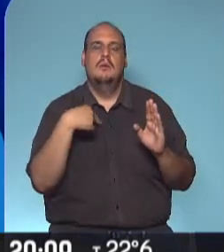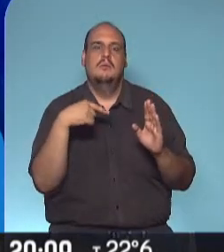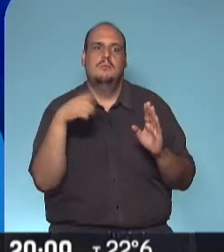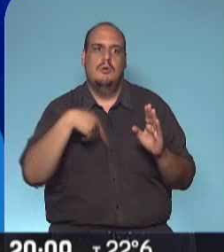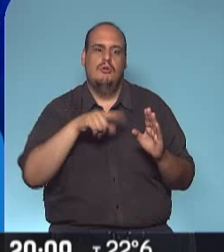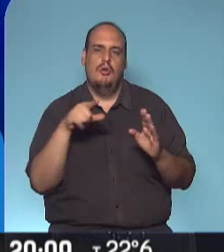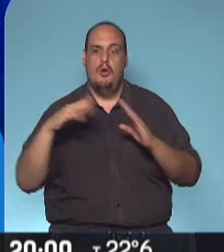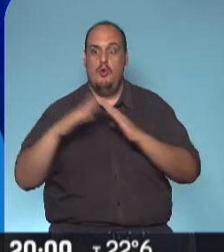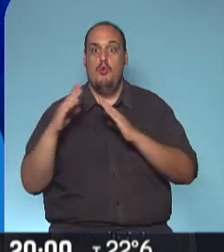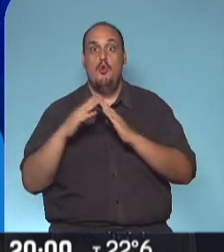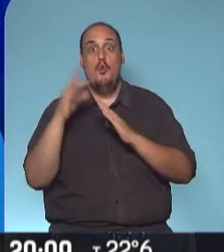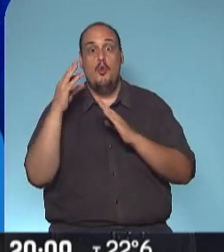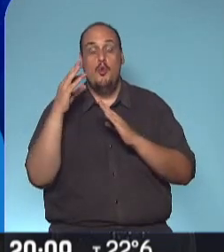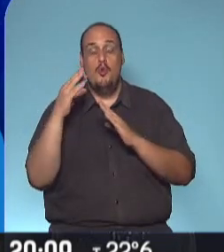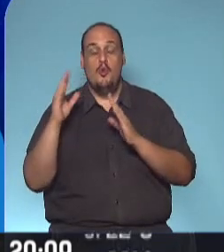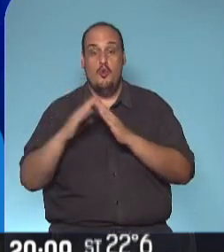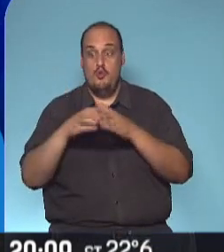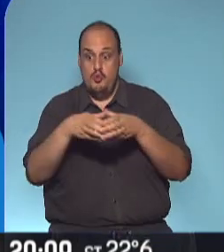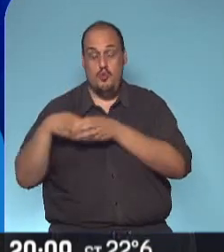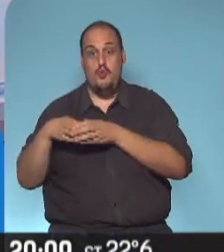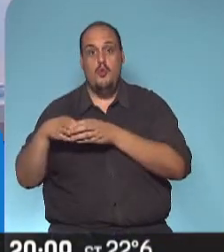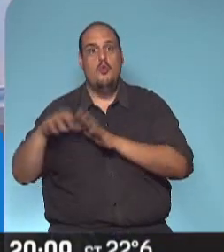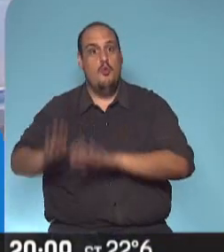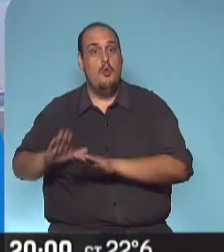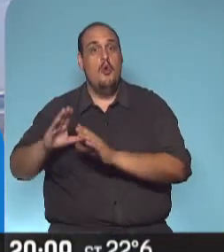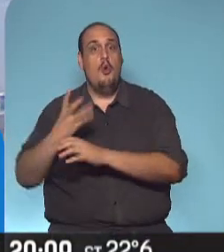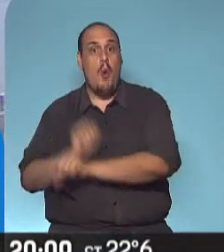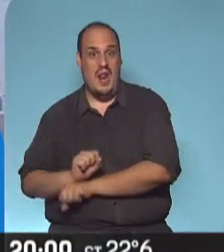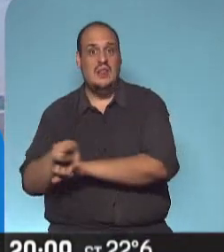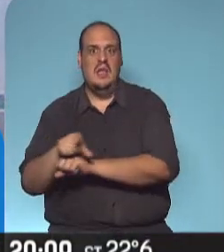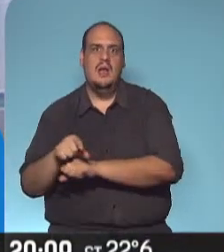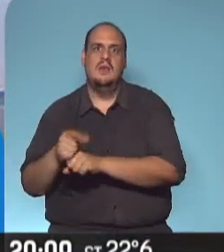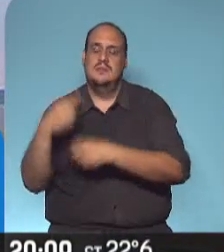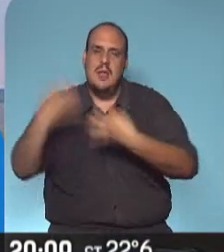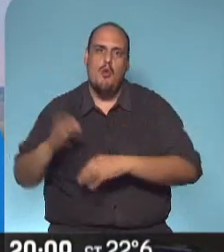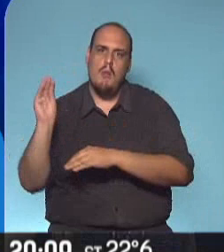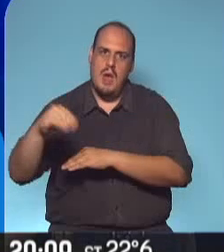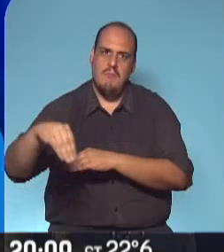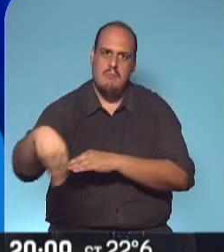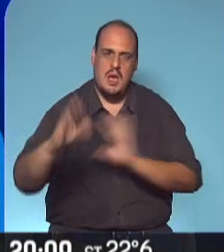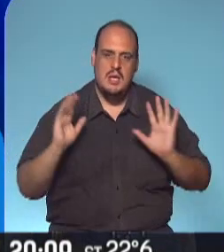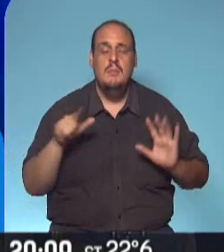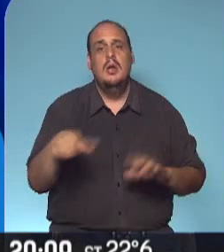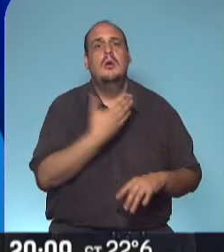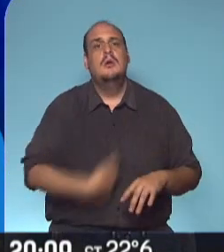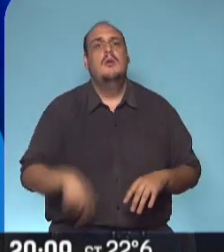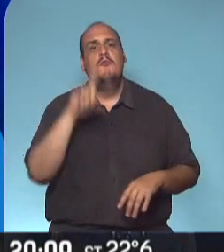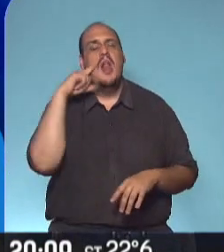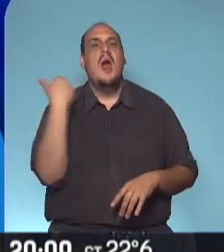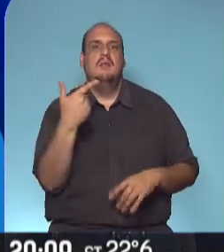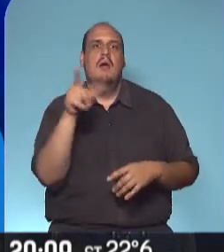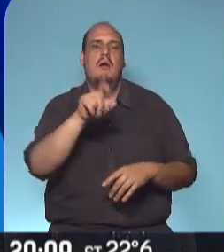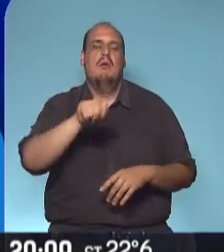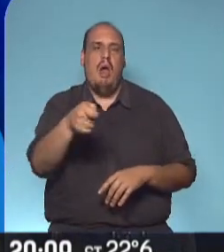de la cuarentena y la extensión de todo tipo de actividades cerradas pero seguir hablando alberto fernández allí en telefe